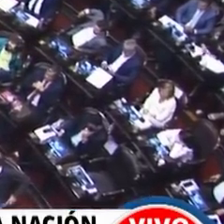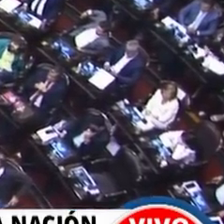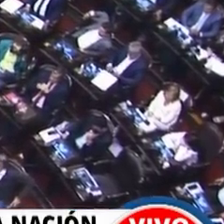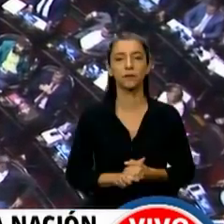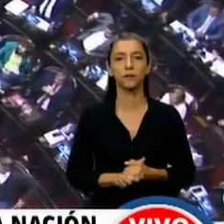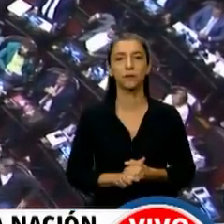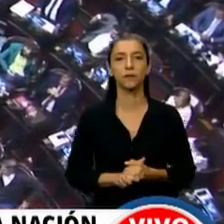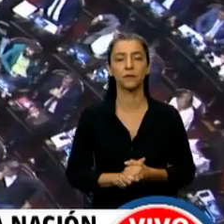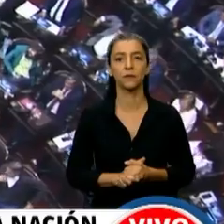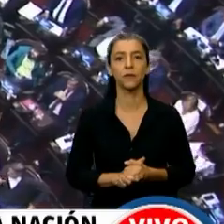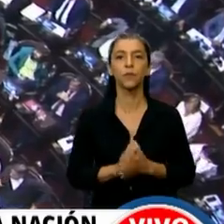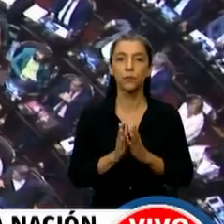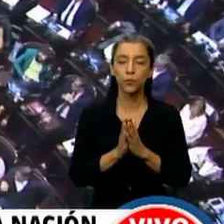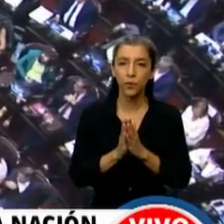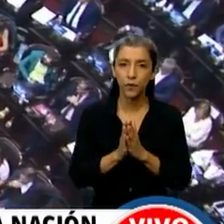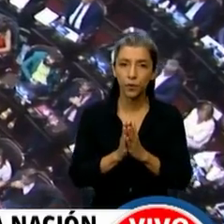sí por favor